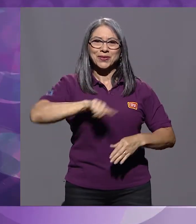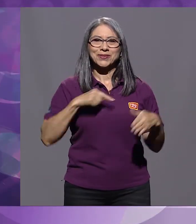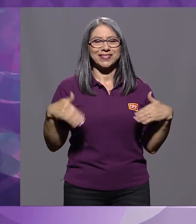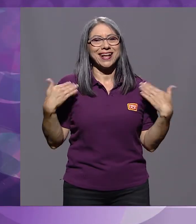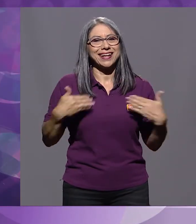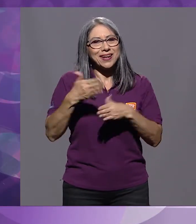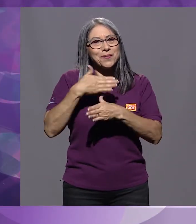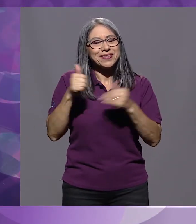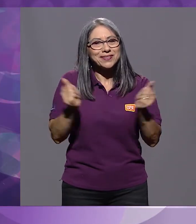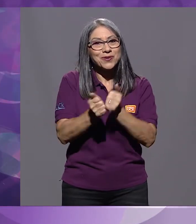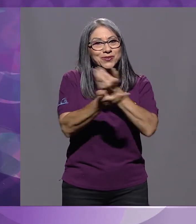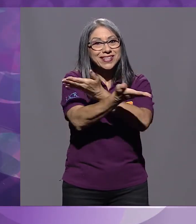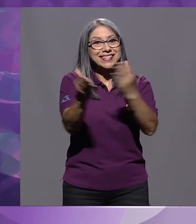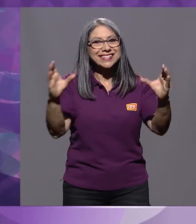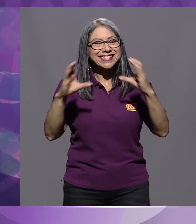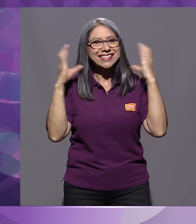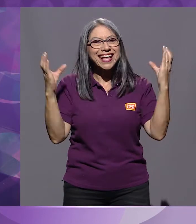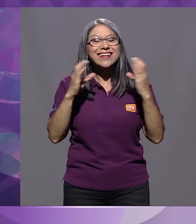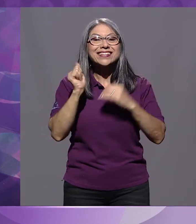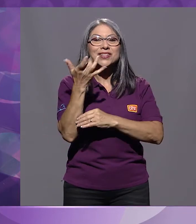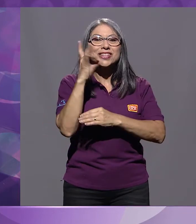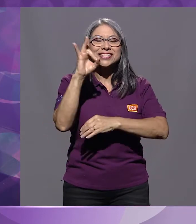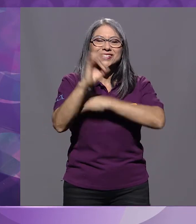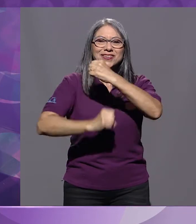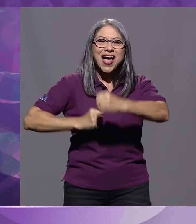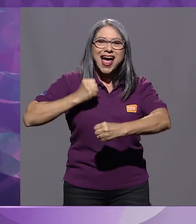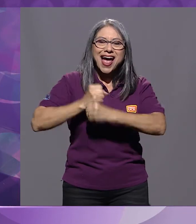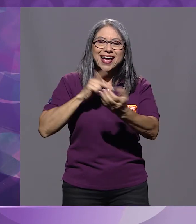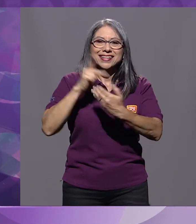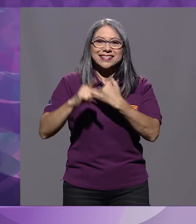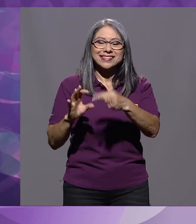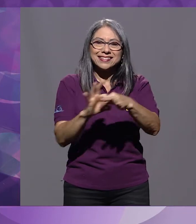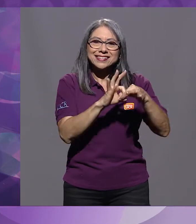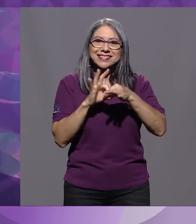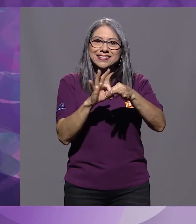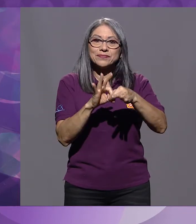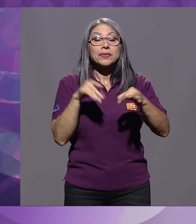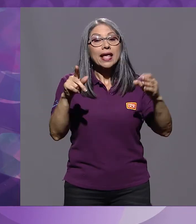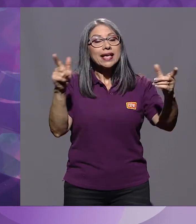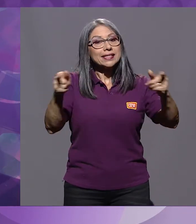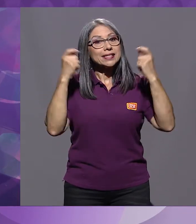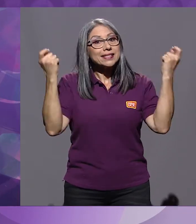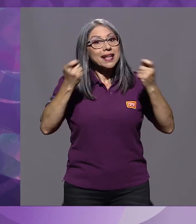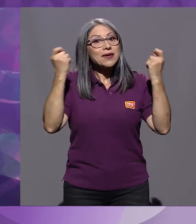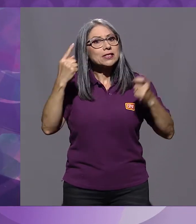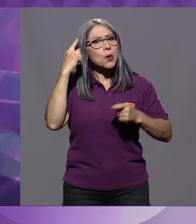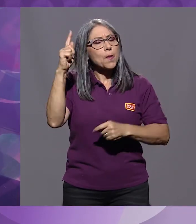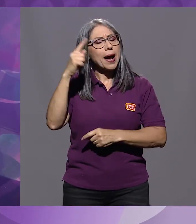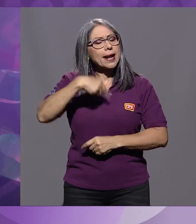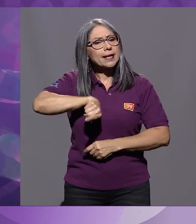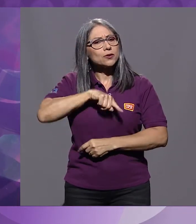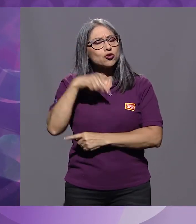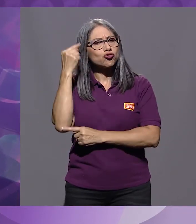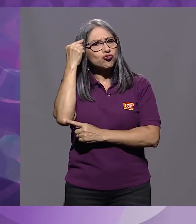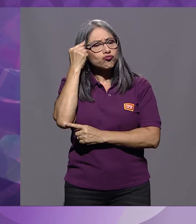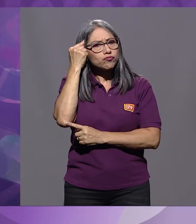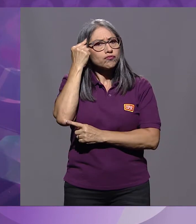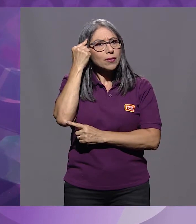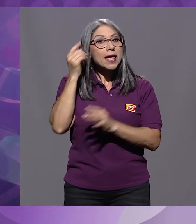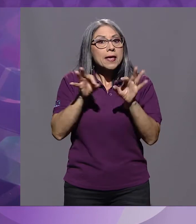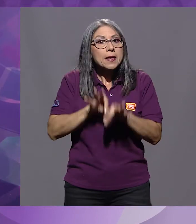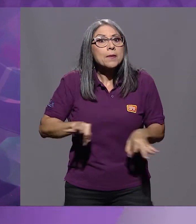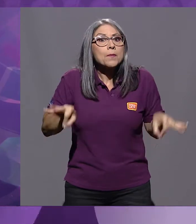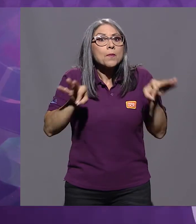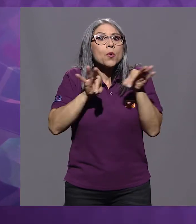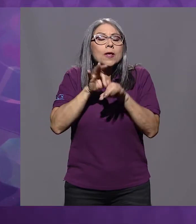compartir con ustedes nuestra celebración del 18º aniversario de Nexos, celebración que hemos tomado para reflexionar sobre el importante